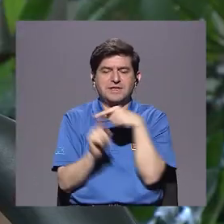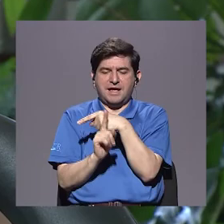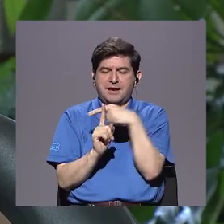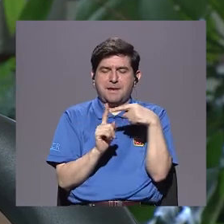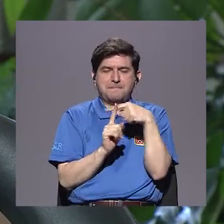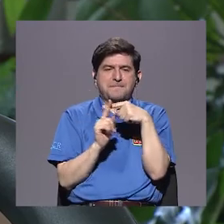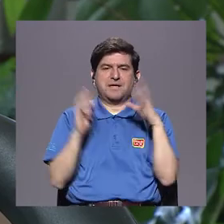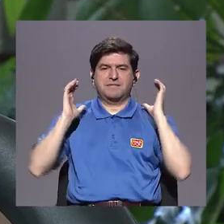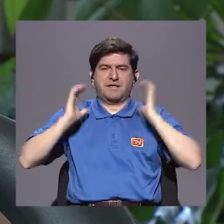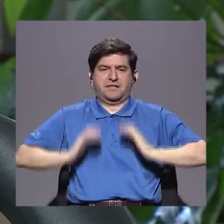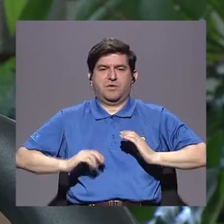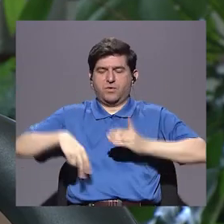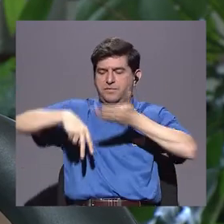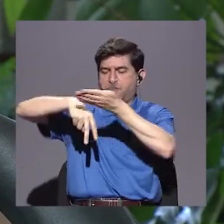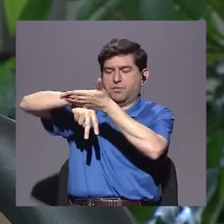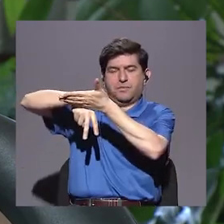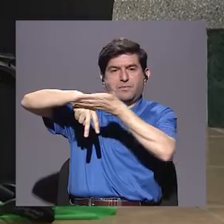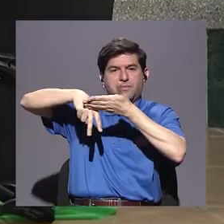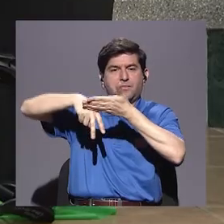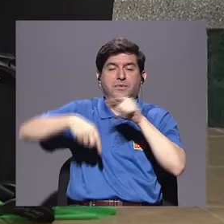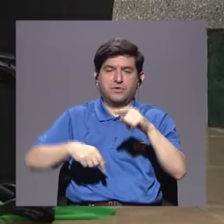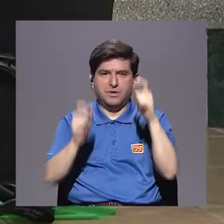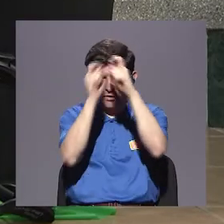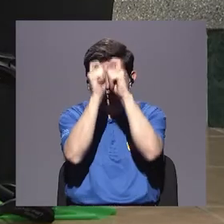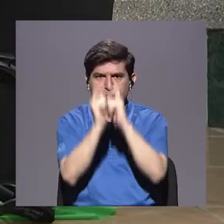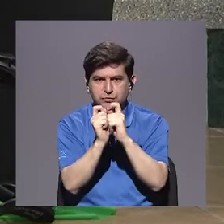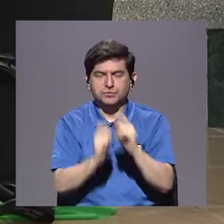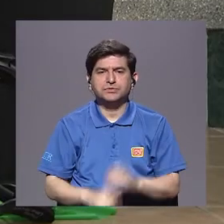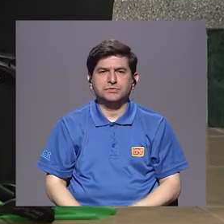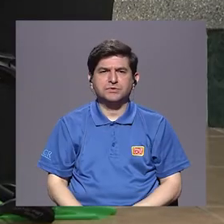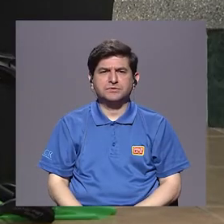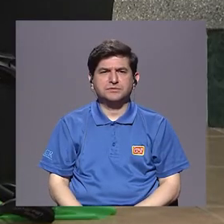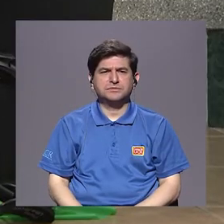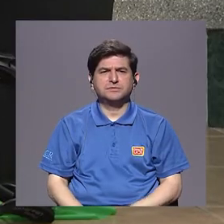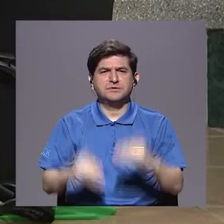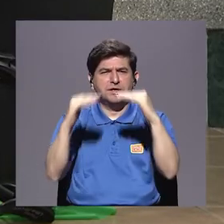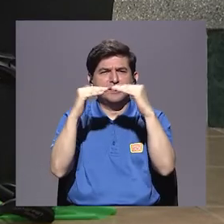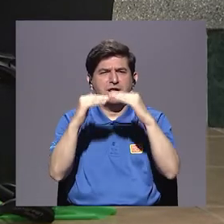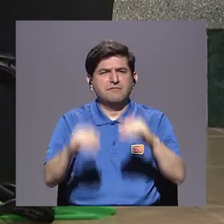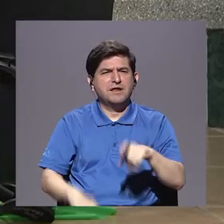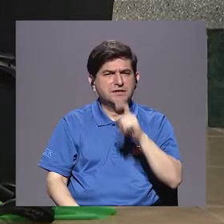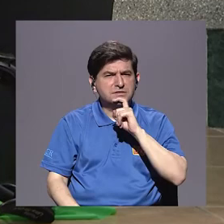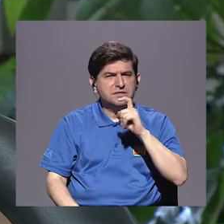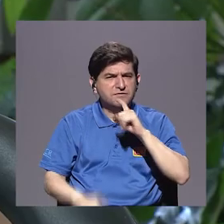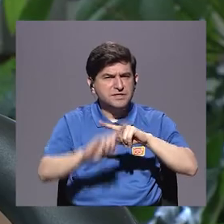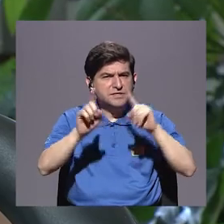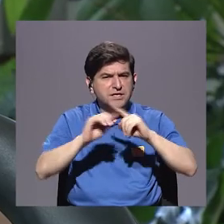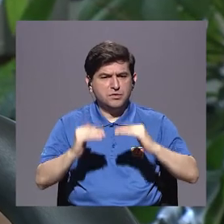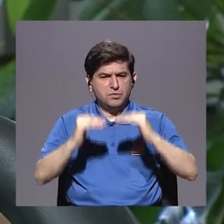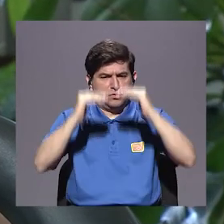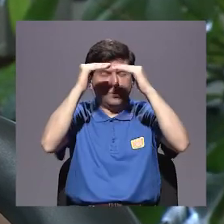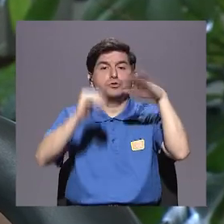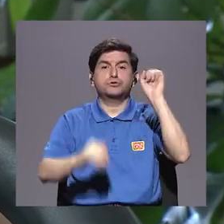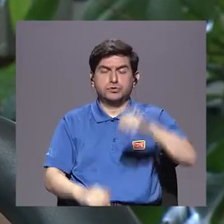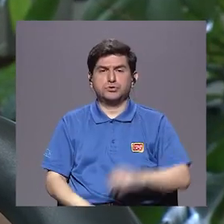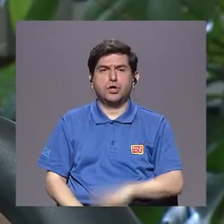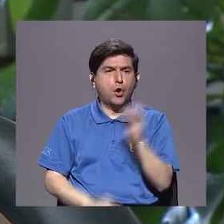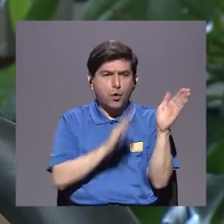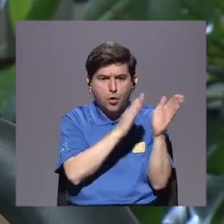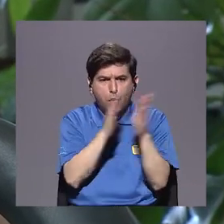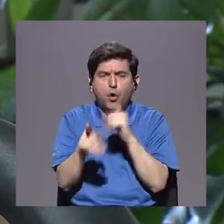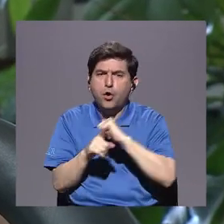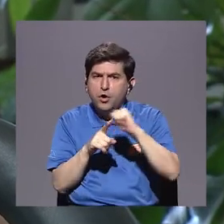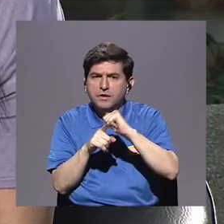media del cuerpo, tomando en cuenta esos detalles. Y Natalia, ¿hay niveles de dificultad? Sí, claro. ¿Algún orden